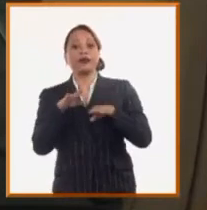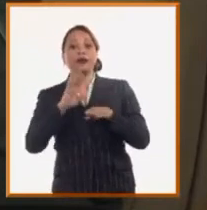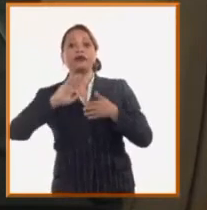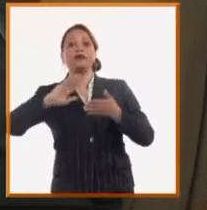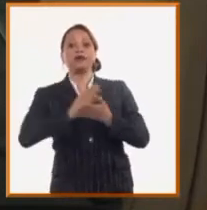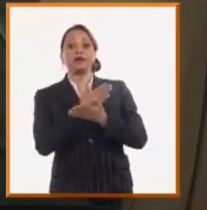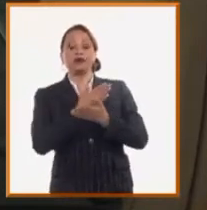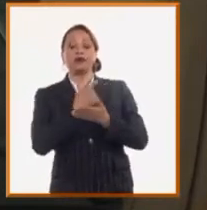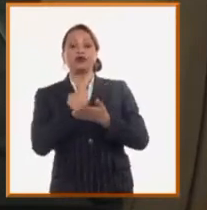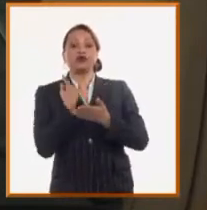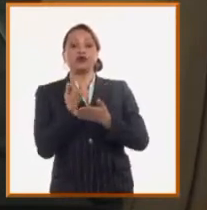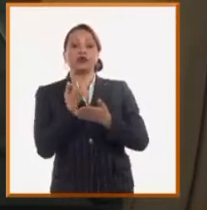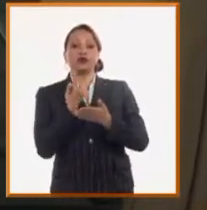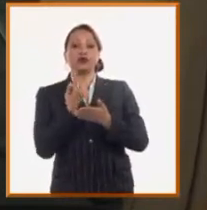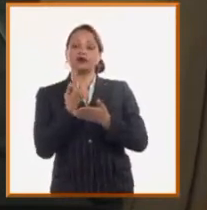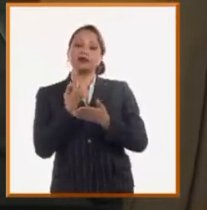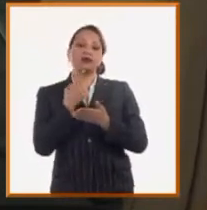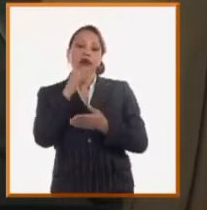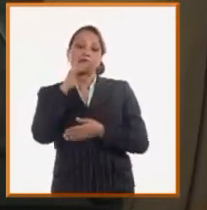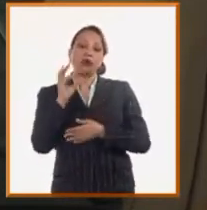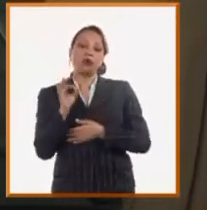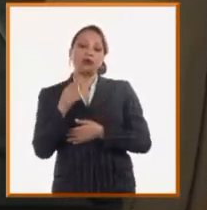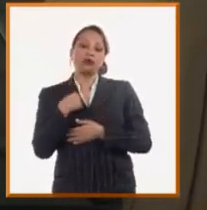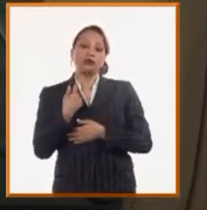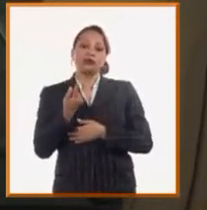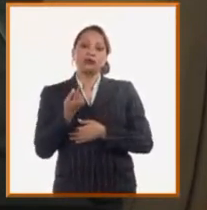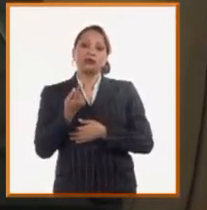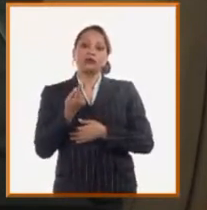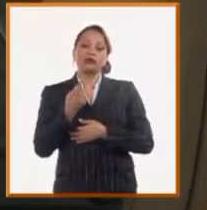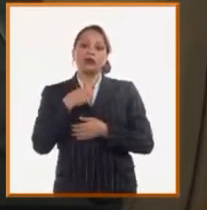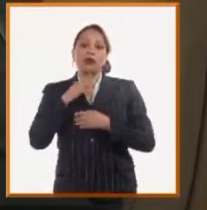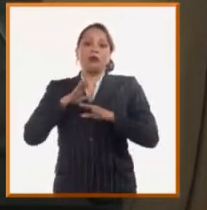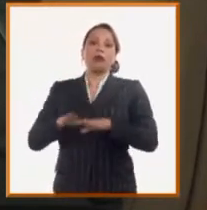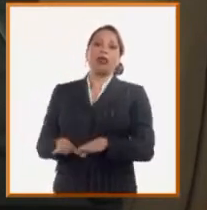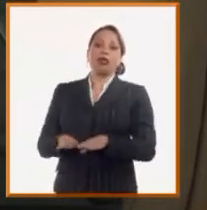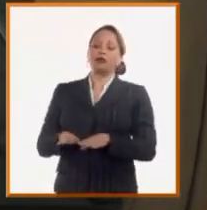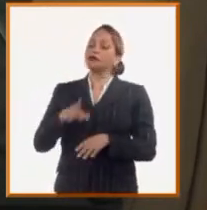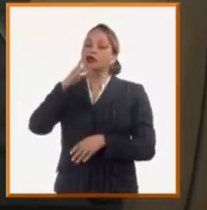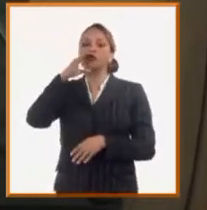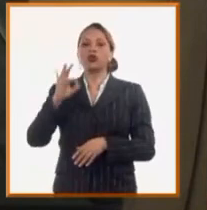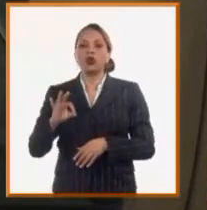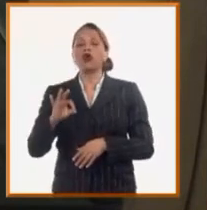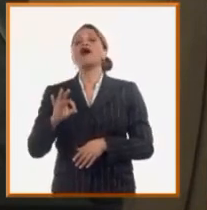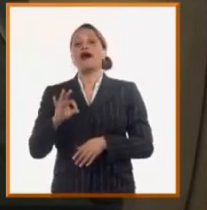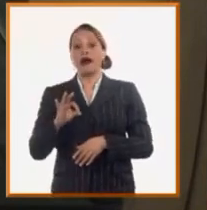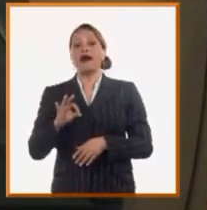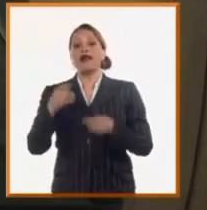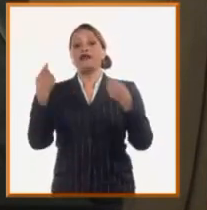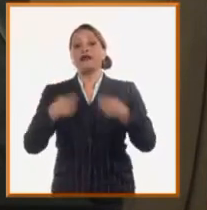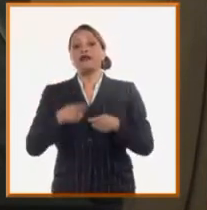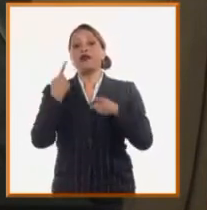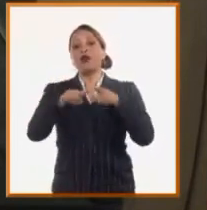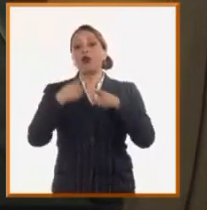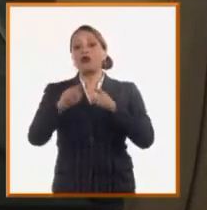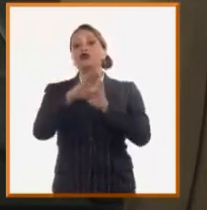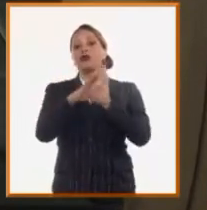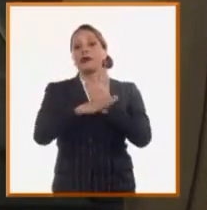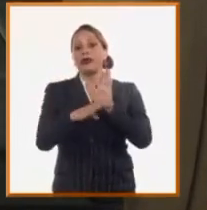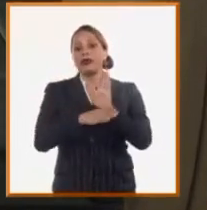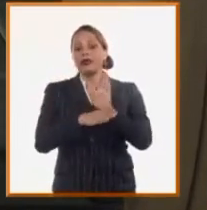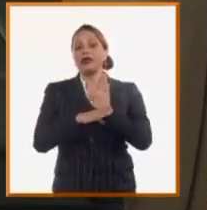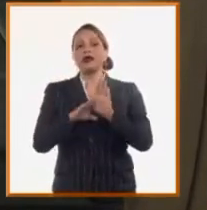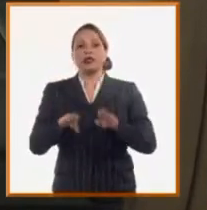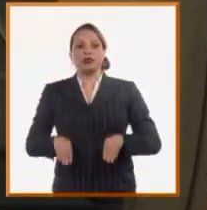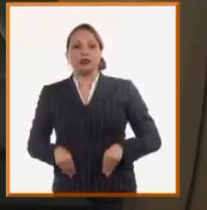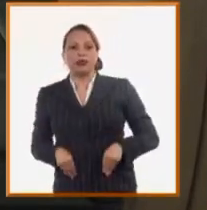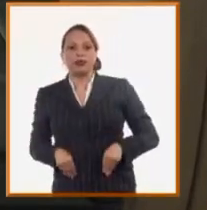eso. No. ¿Nos vamos a rendir? No. Entonces tenemos que tomar otras medidas, teniendo esa